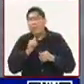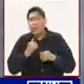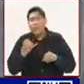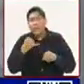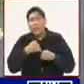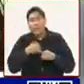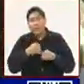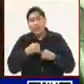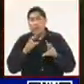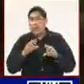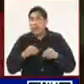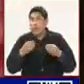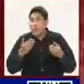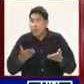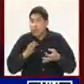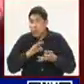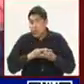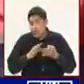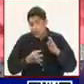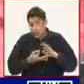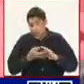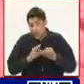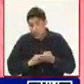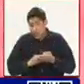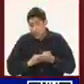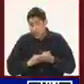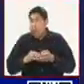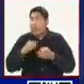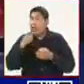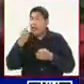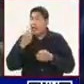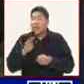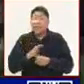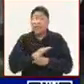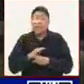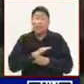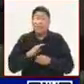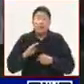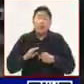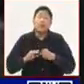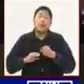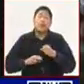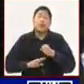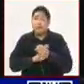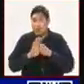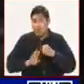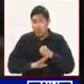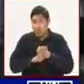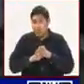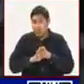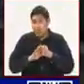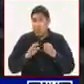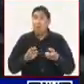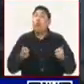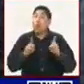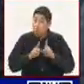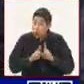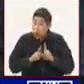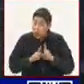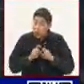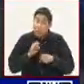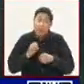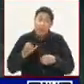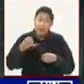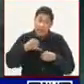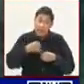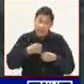ahora no existe fecha. Así lo ha decidido a través de sus diferentes direcciones el Ministerio de Defensa. Y en su momento harán conocer cuándo empieza el